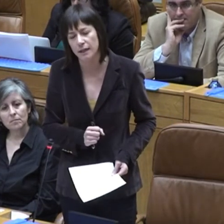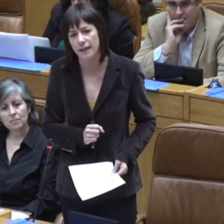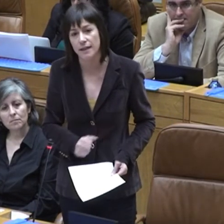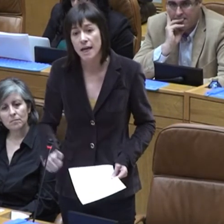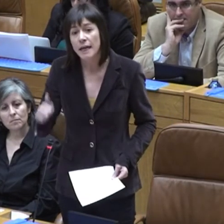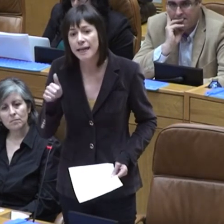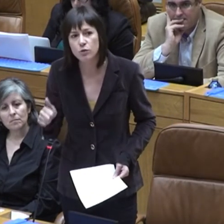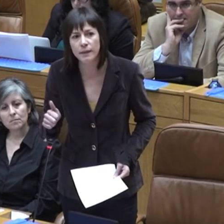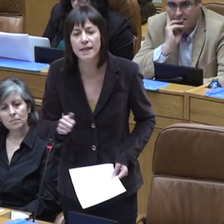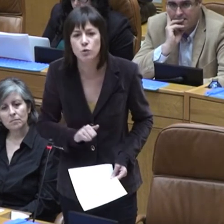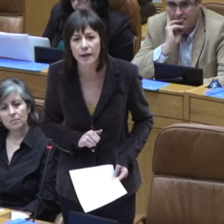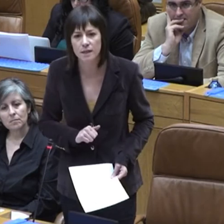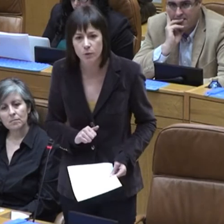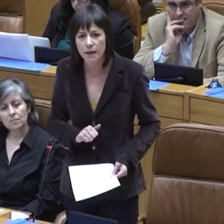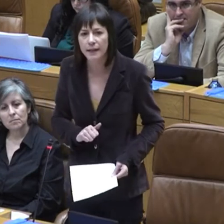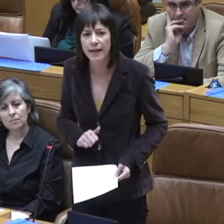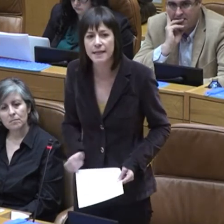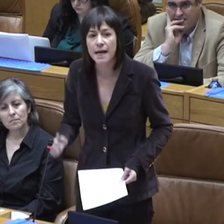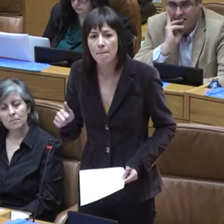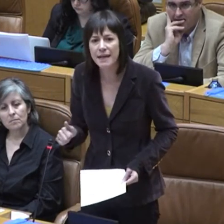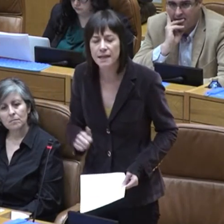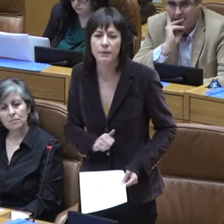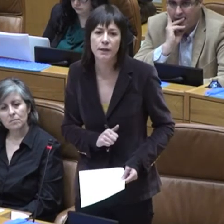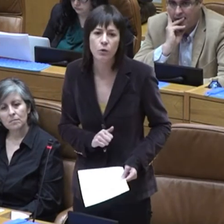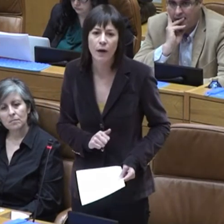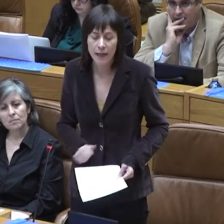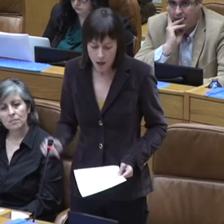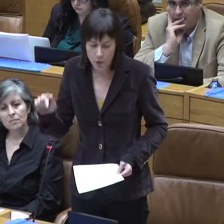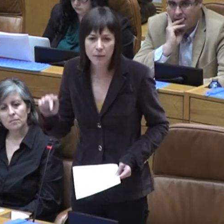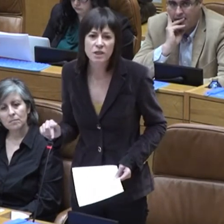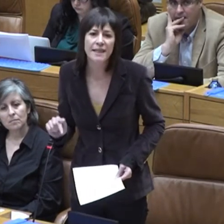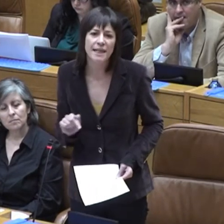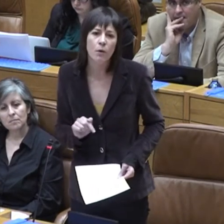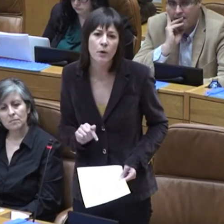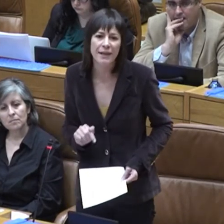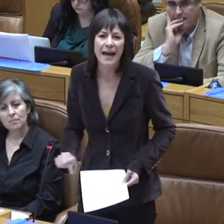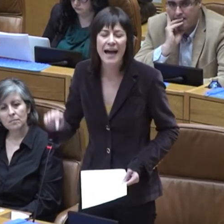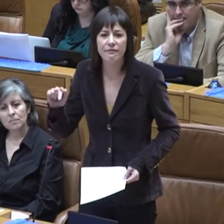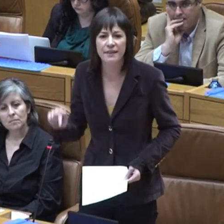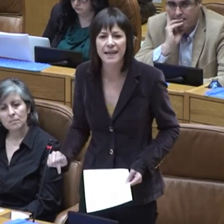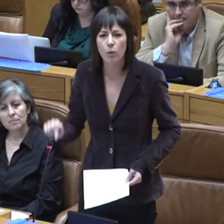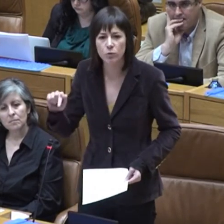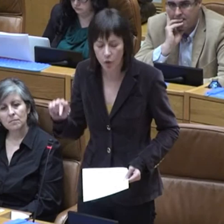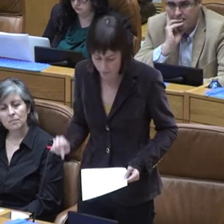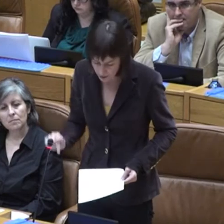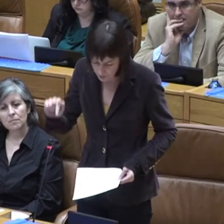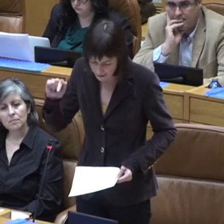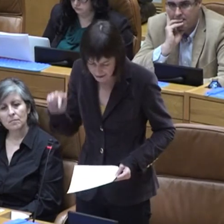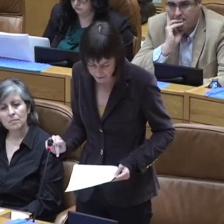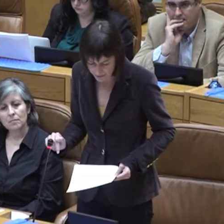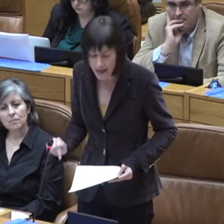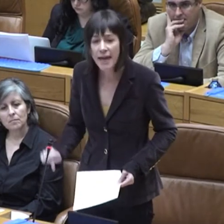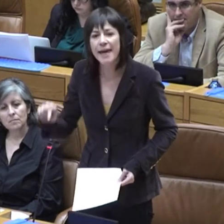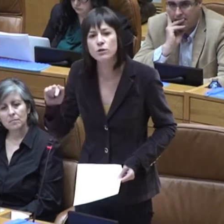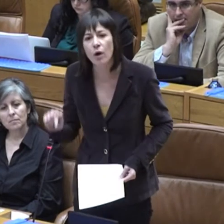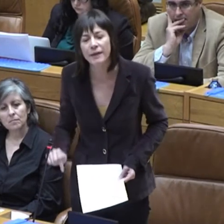responsabilidades. E asumir as súas responsabilidades pasa, en primeiro lugar, porque vostede se comprometa a defender o autogoverno de